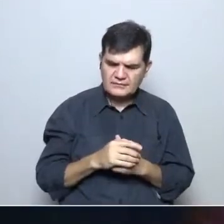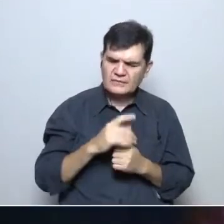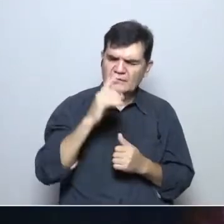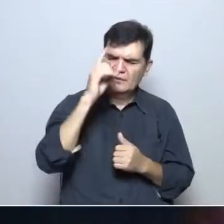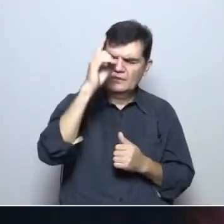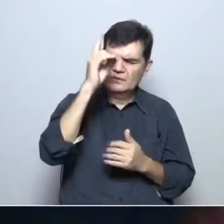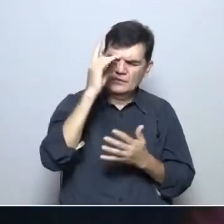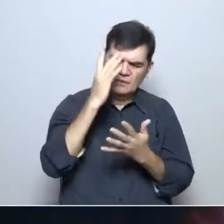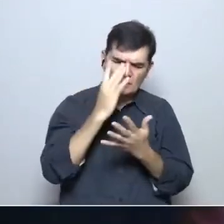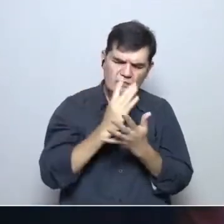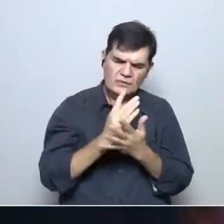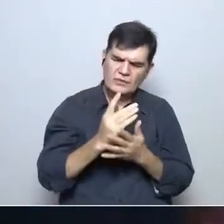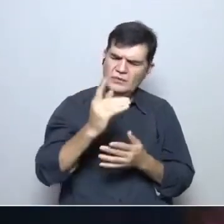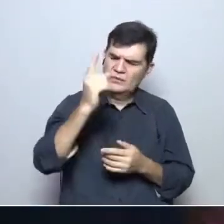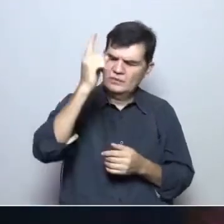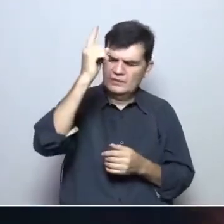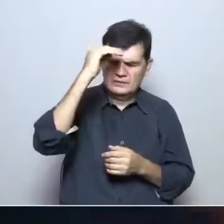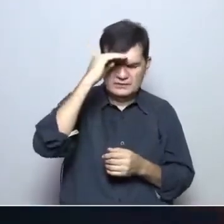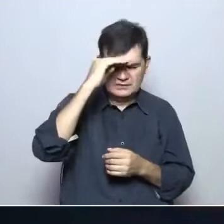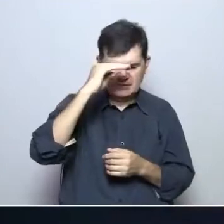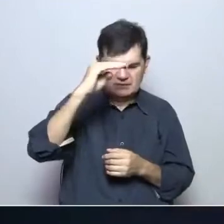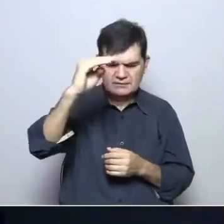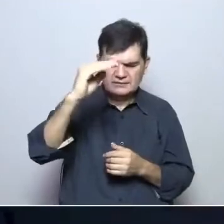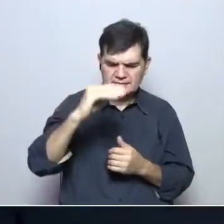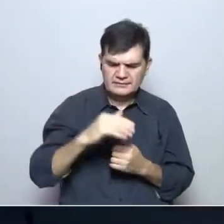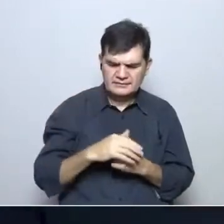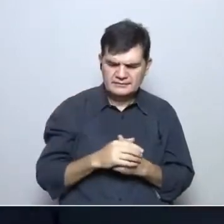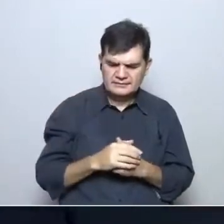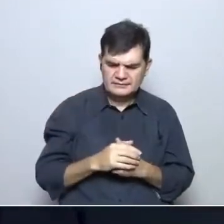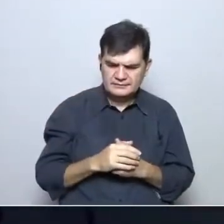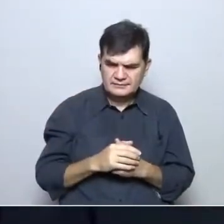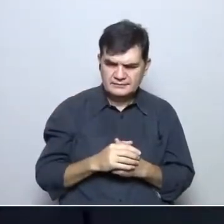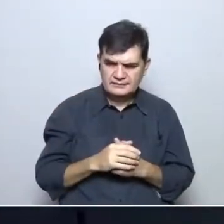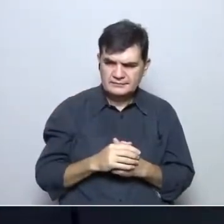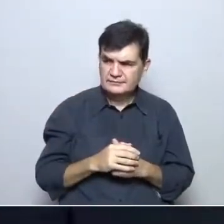Eres tú y nada más,